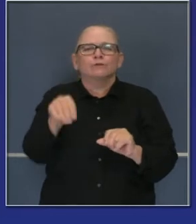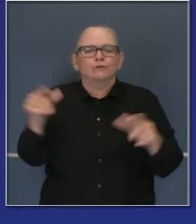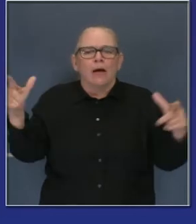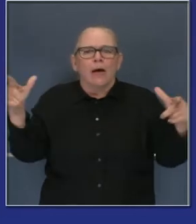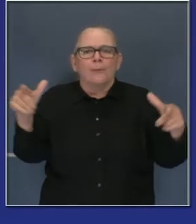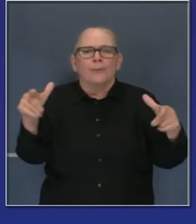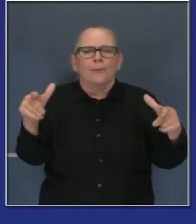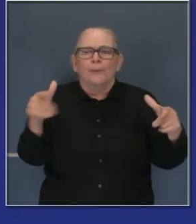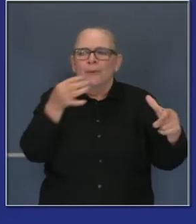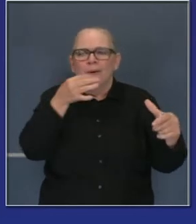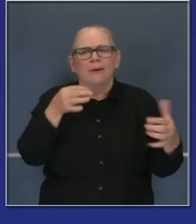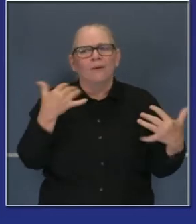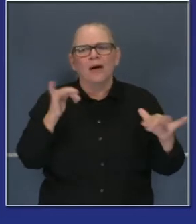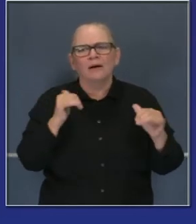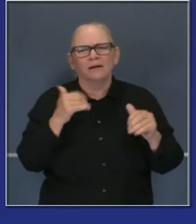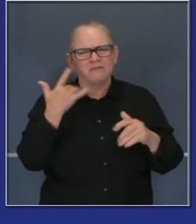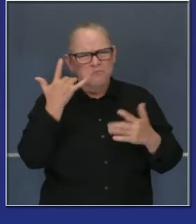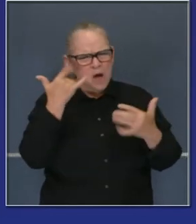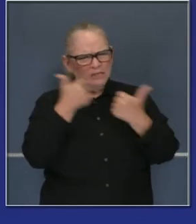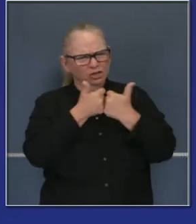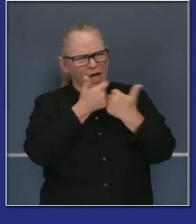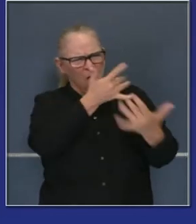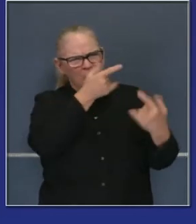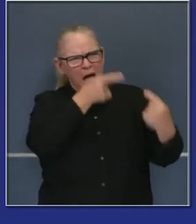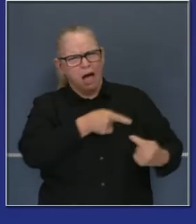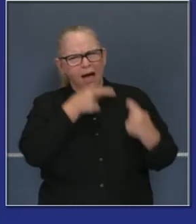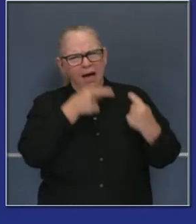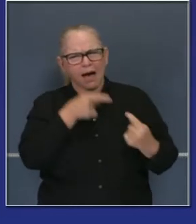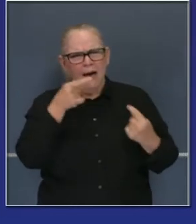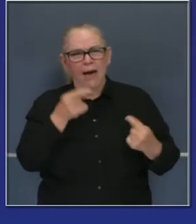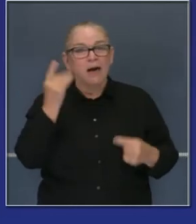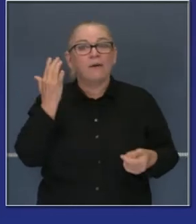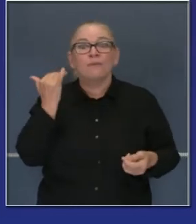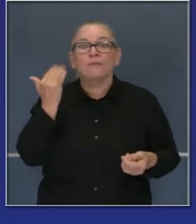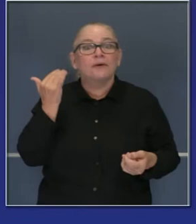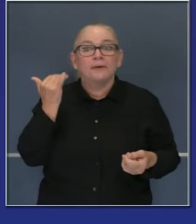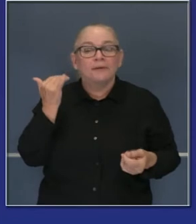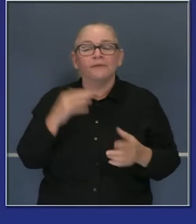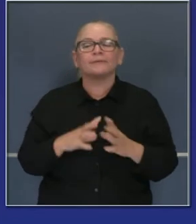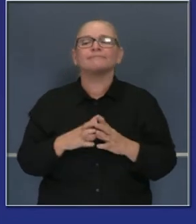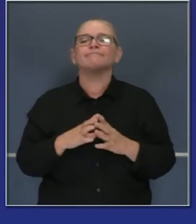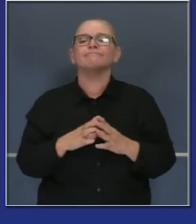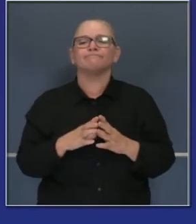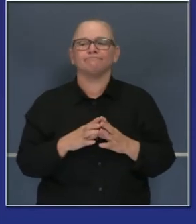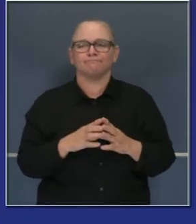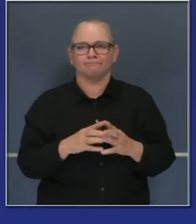este incendio en particular es el hecho que estamos lidiando con este incendio